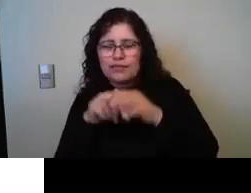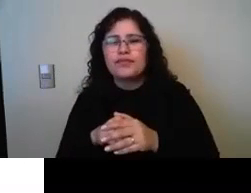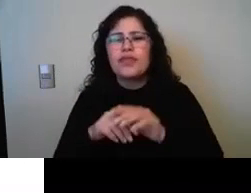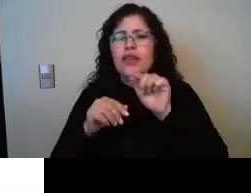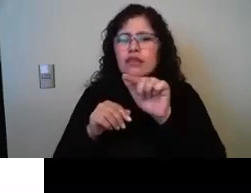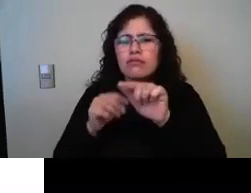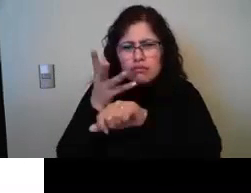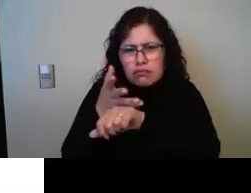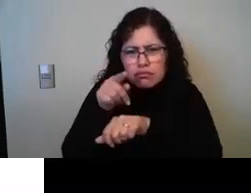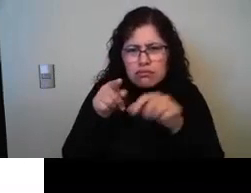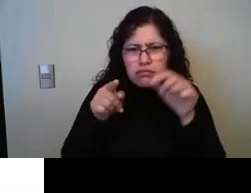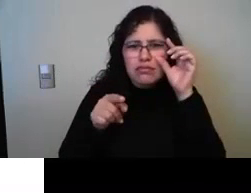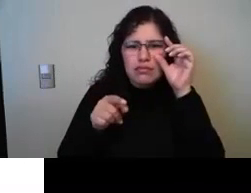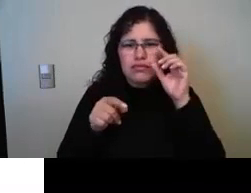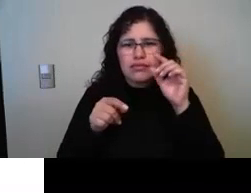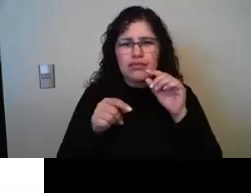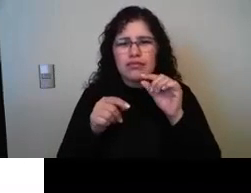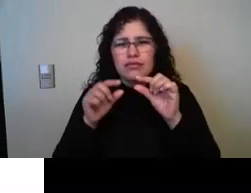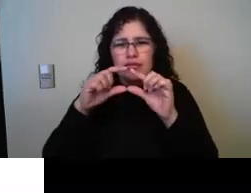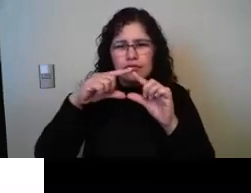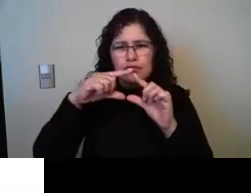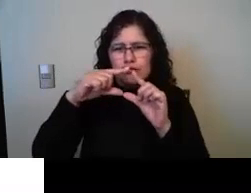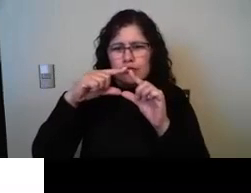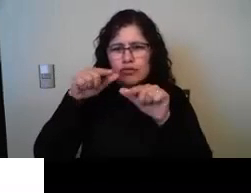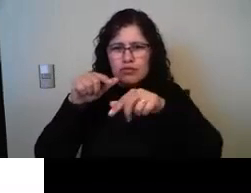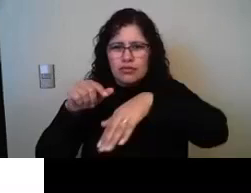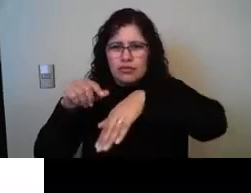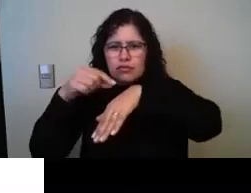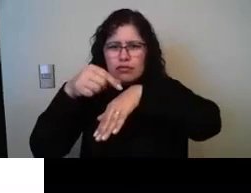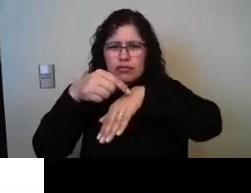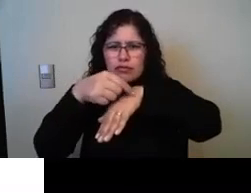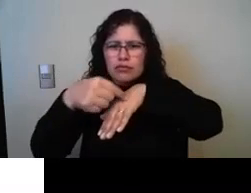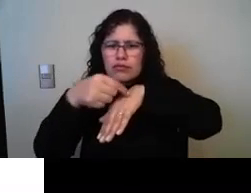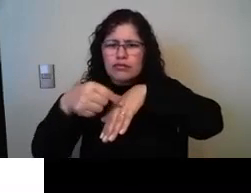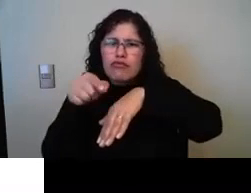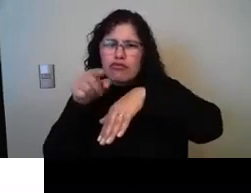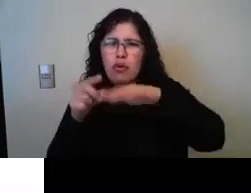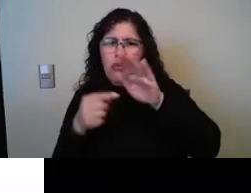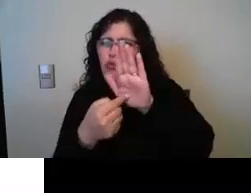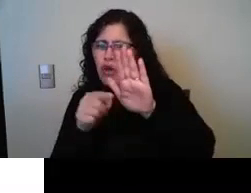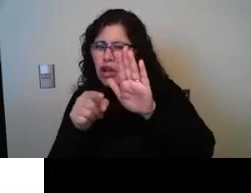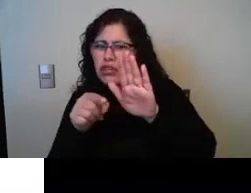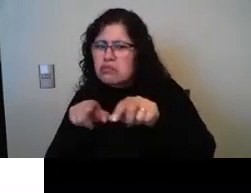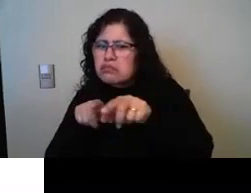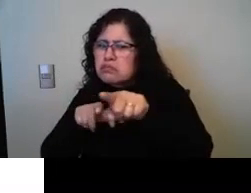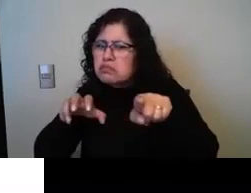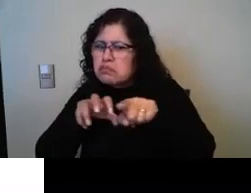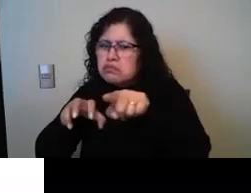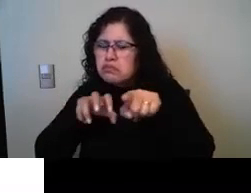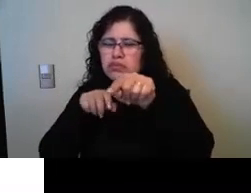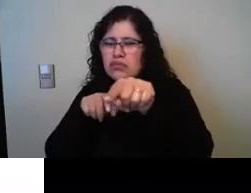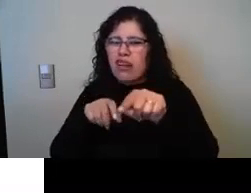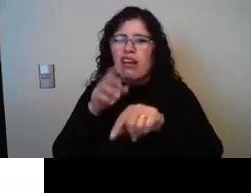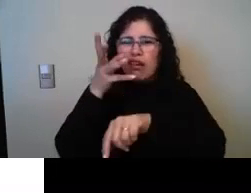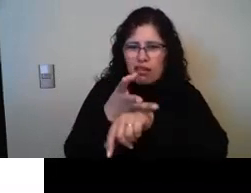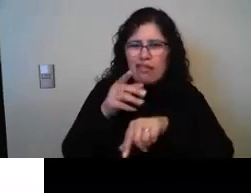hay ambos pares craneanos están con sus territorios funcionales en esta percepción